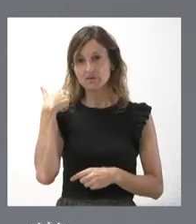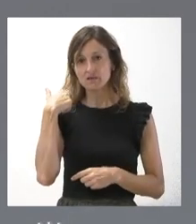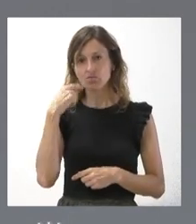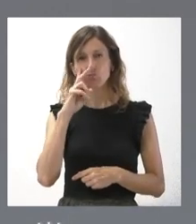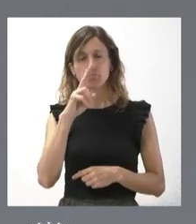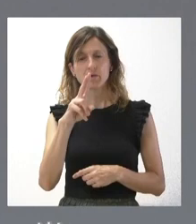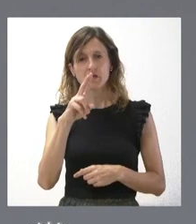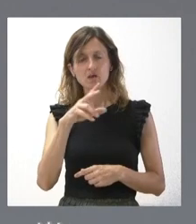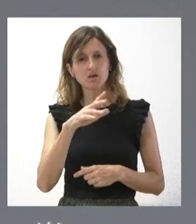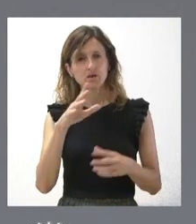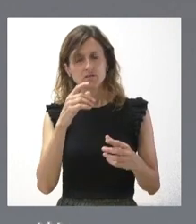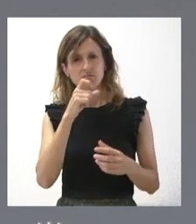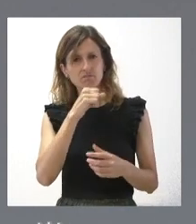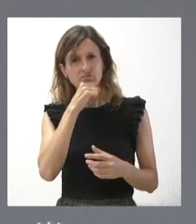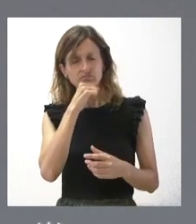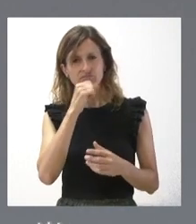deterioro evidente